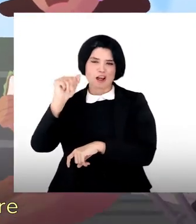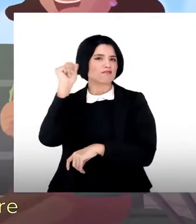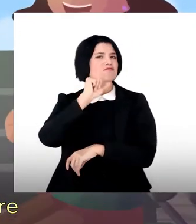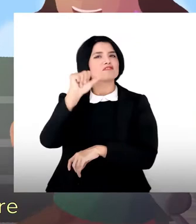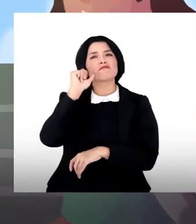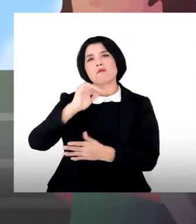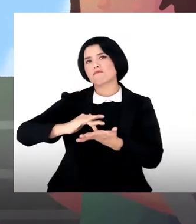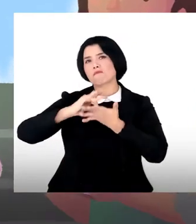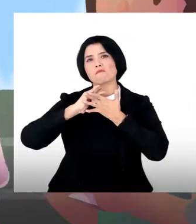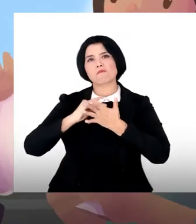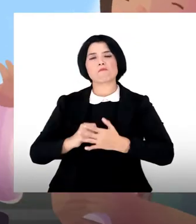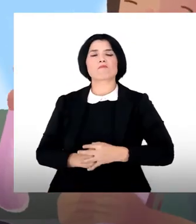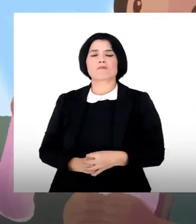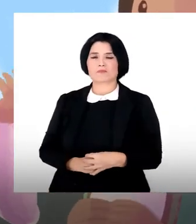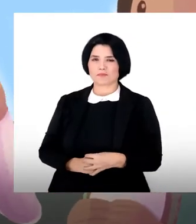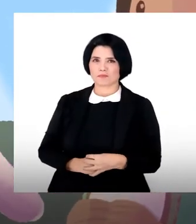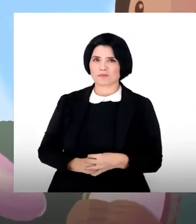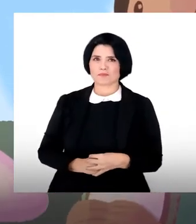apoyarme.